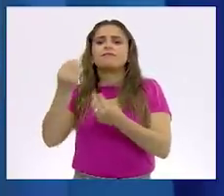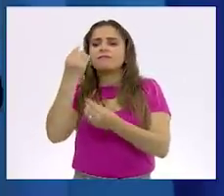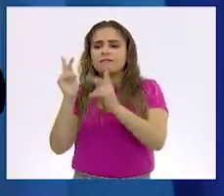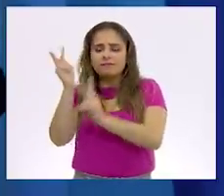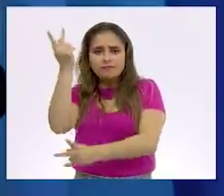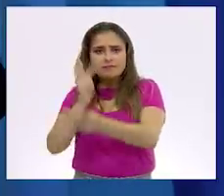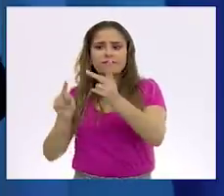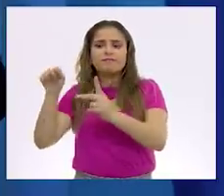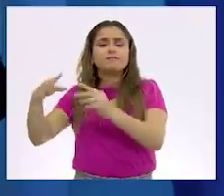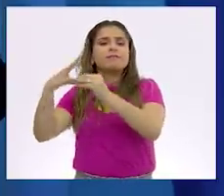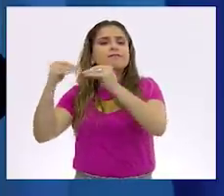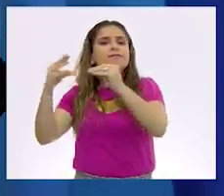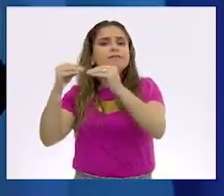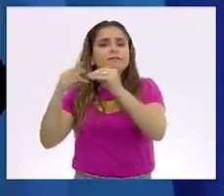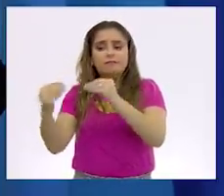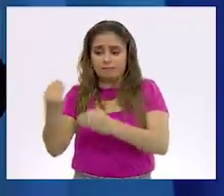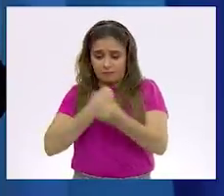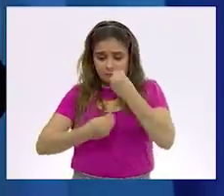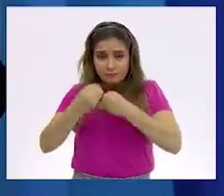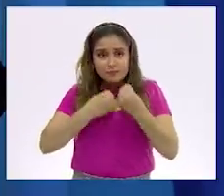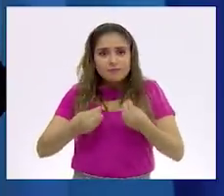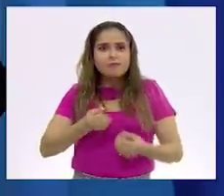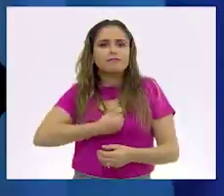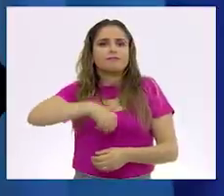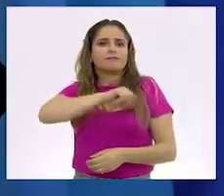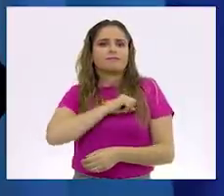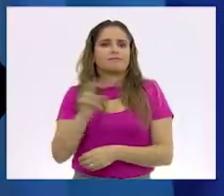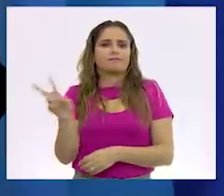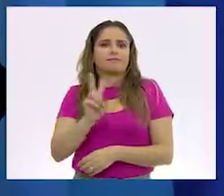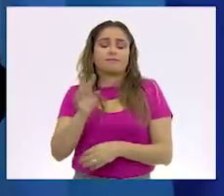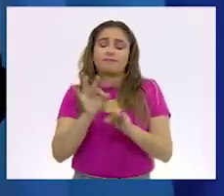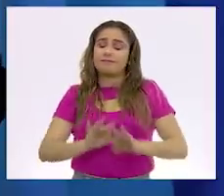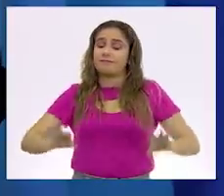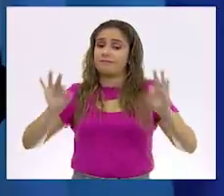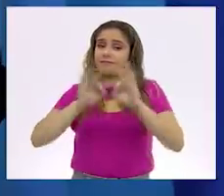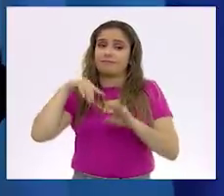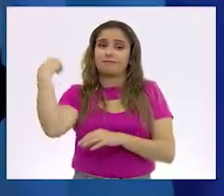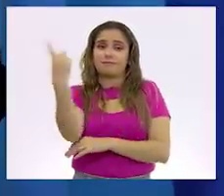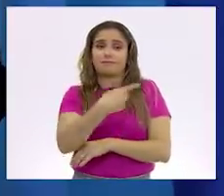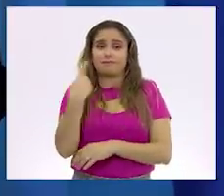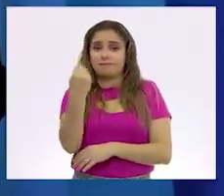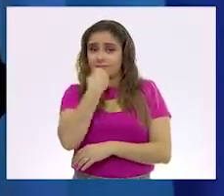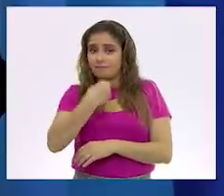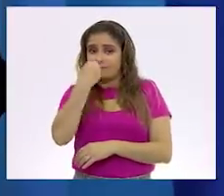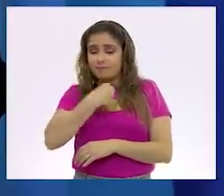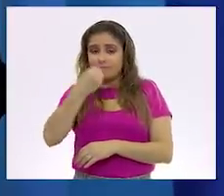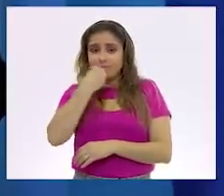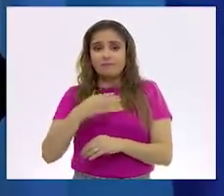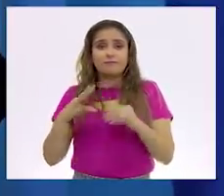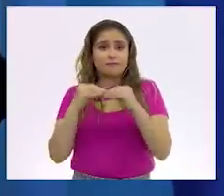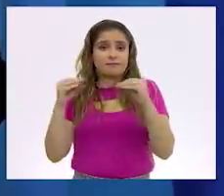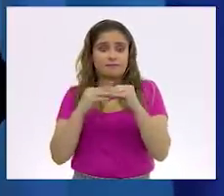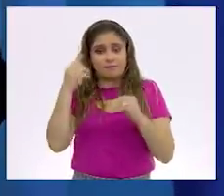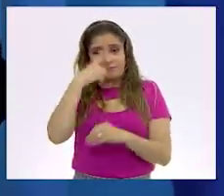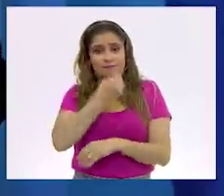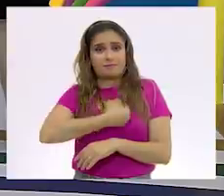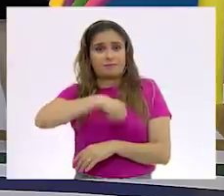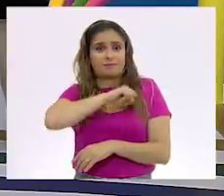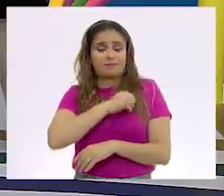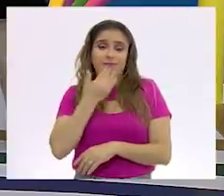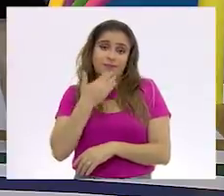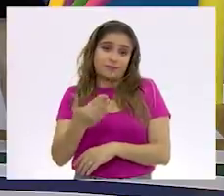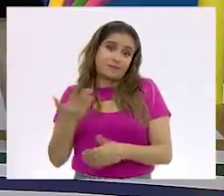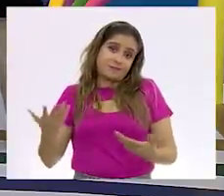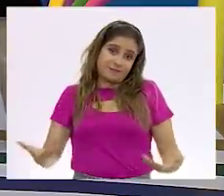que realizan grandes aportes a la dieta y que son de suma importancia para mantener una buena salud.